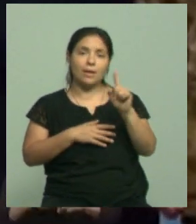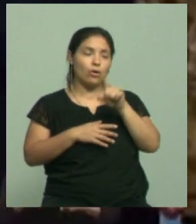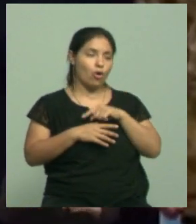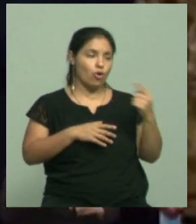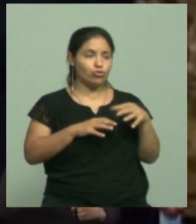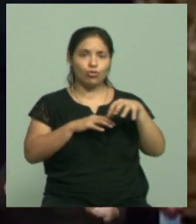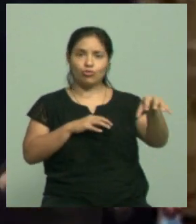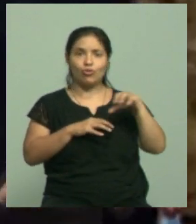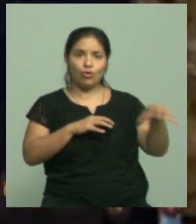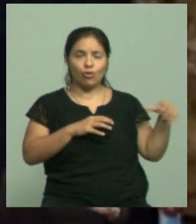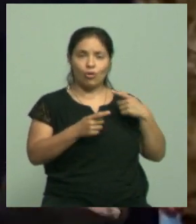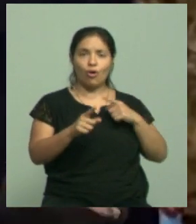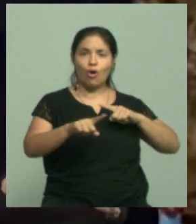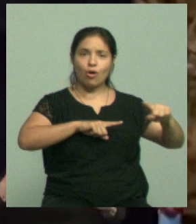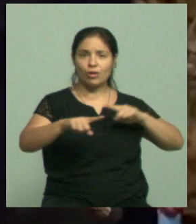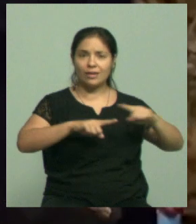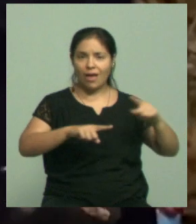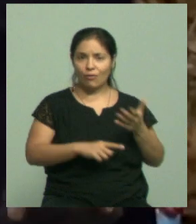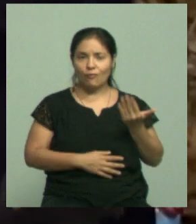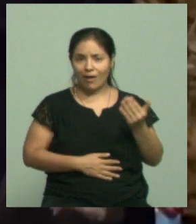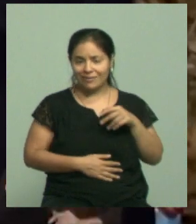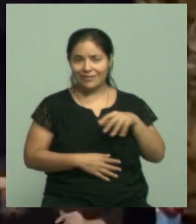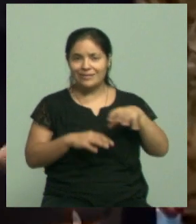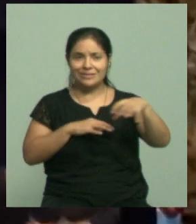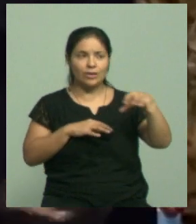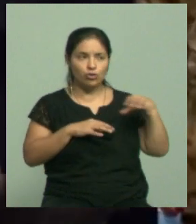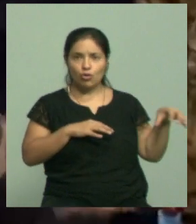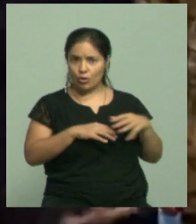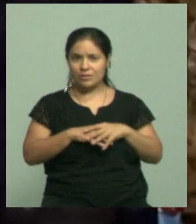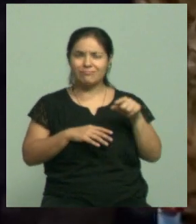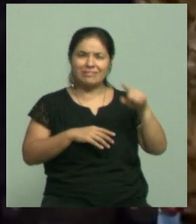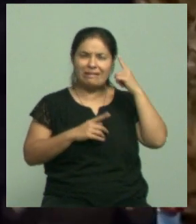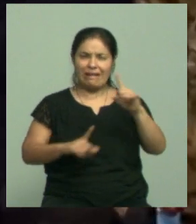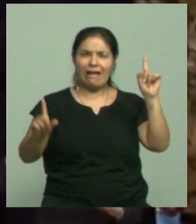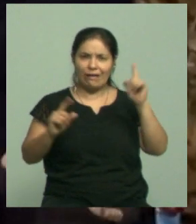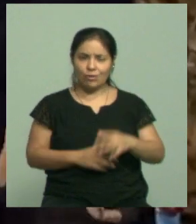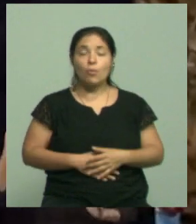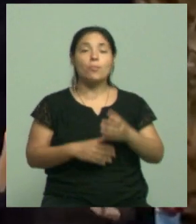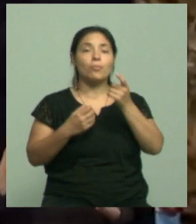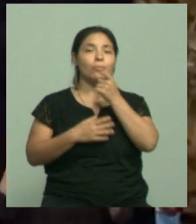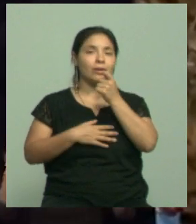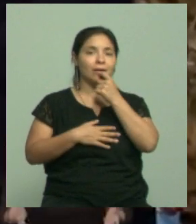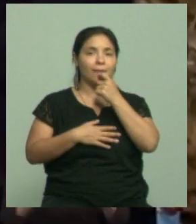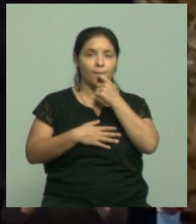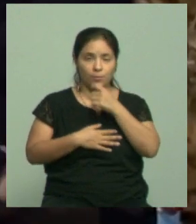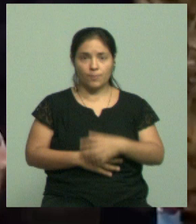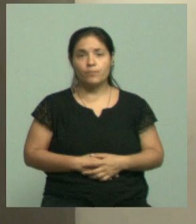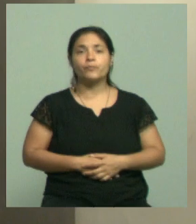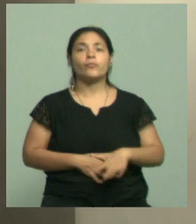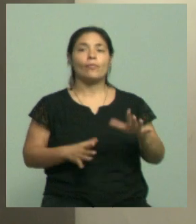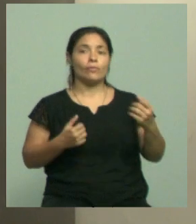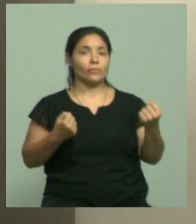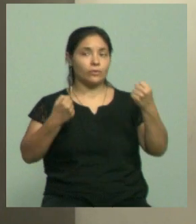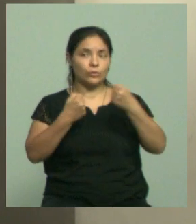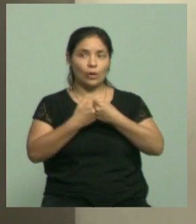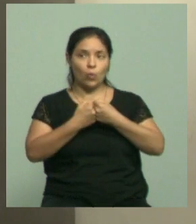partes que están a cargo de la política exterior. Claro. Y esto genera mucho ruido, porque hay procesos como, por ejemplo, el acuerdo, todavía